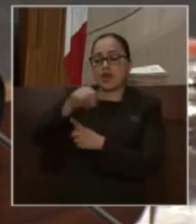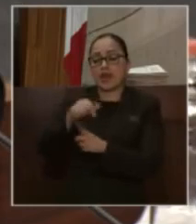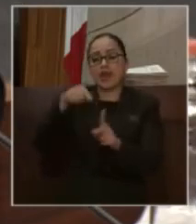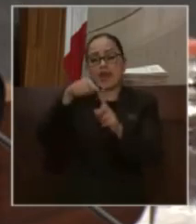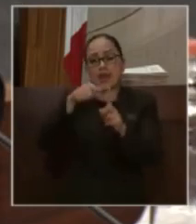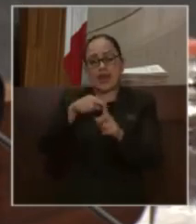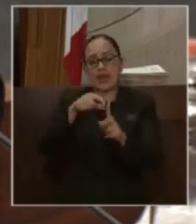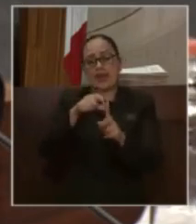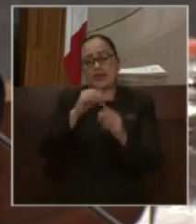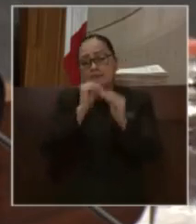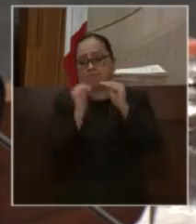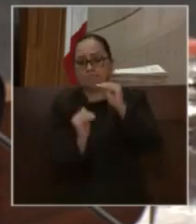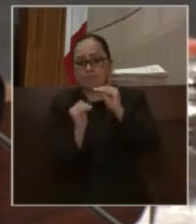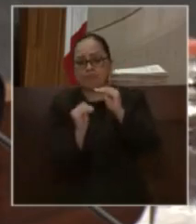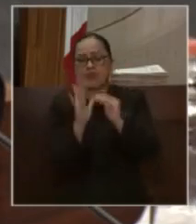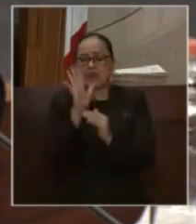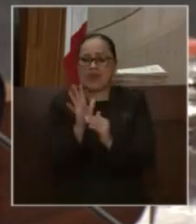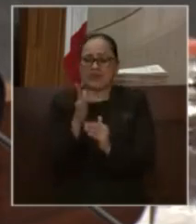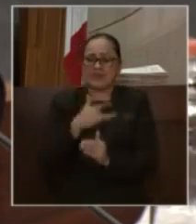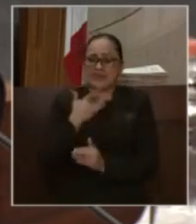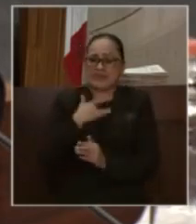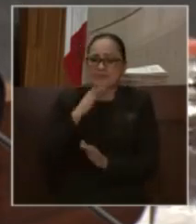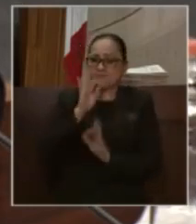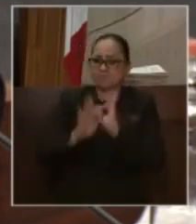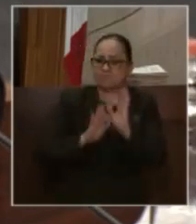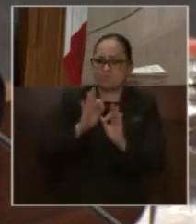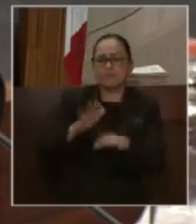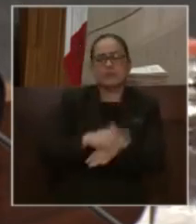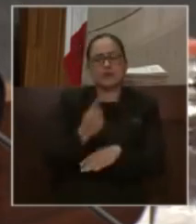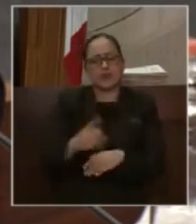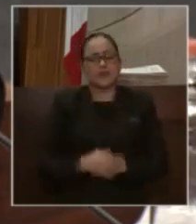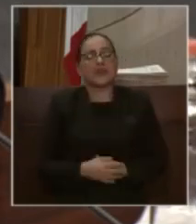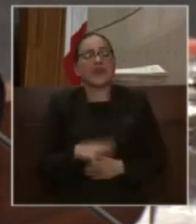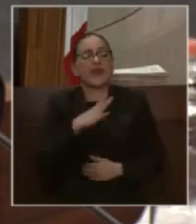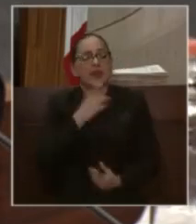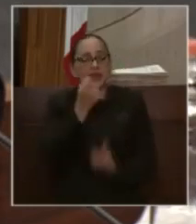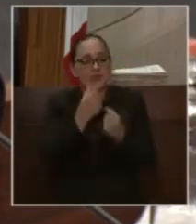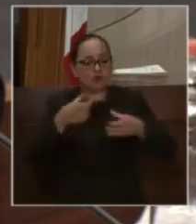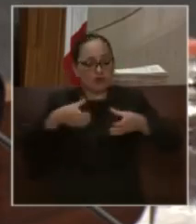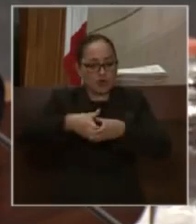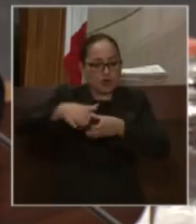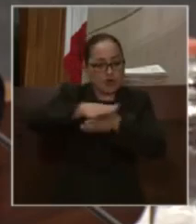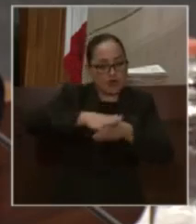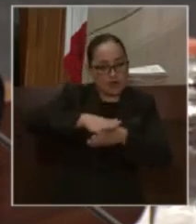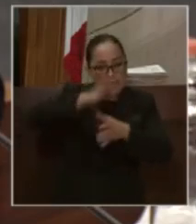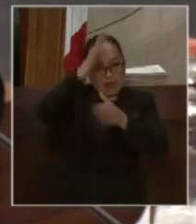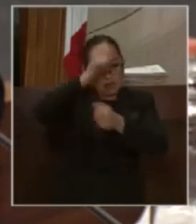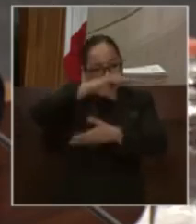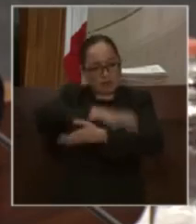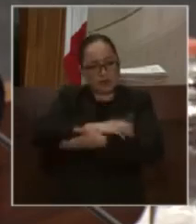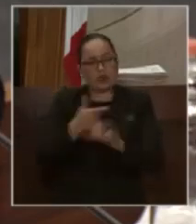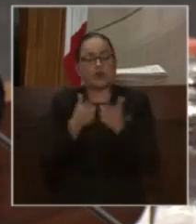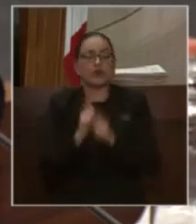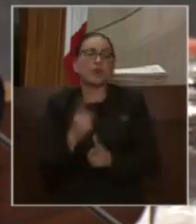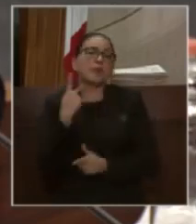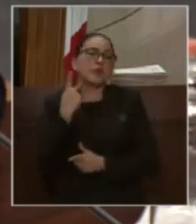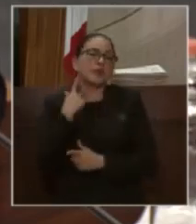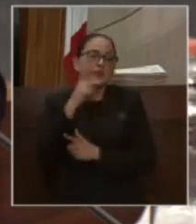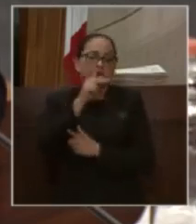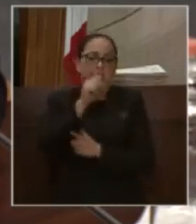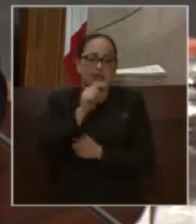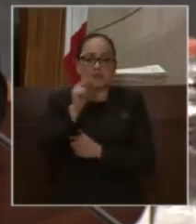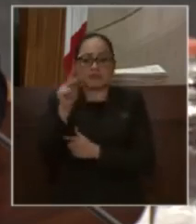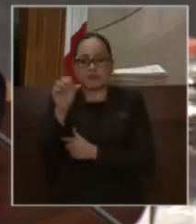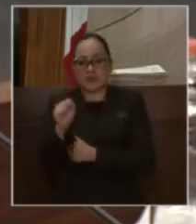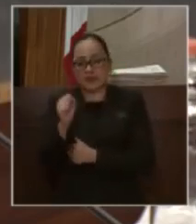denominó subrepresentación consentida, derivado de la distribución de distritos que realizó en el convenio de coalición que celebró con los partidos del Trabajo y